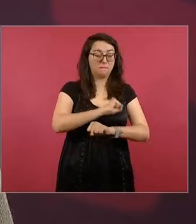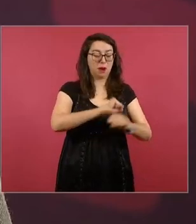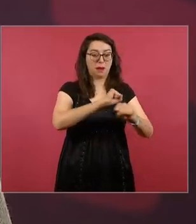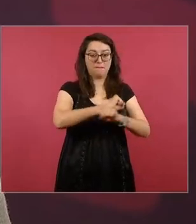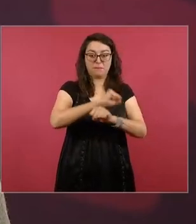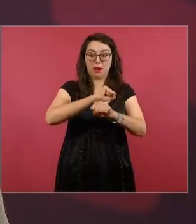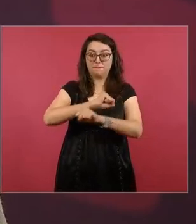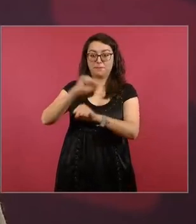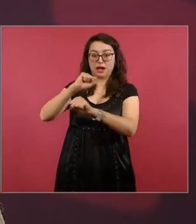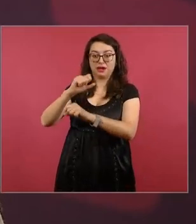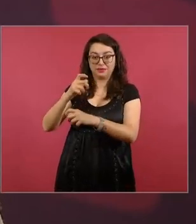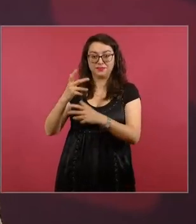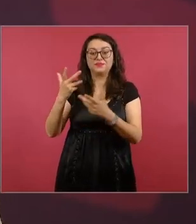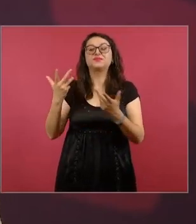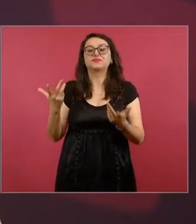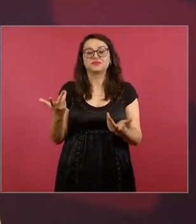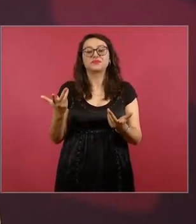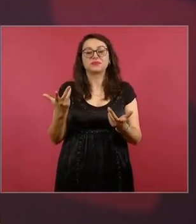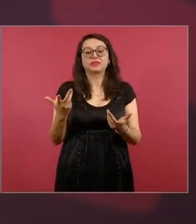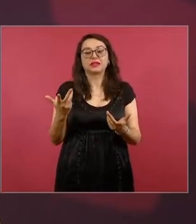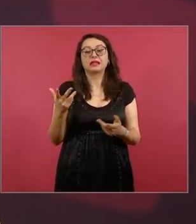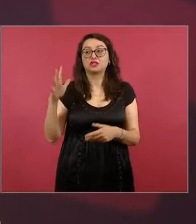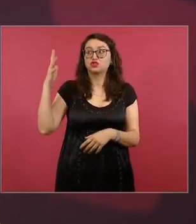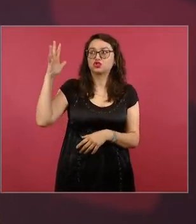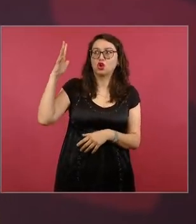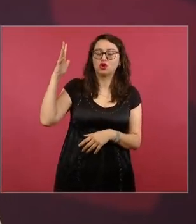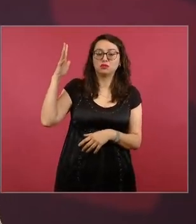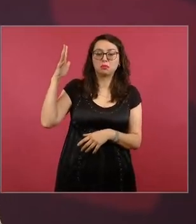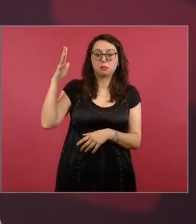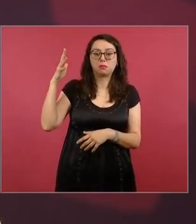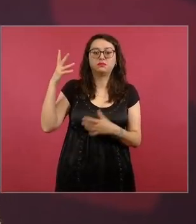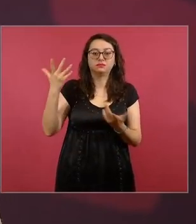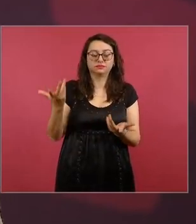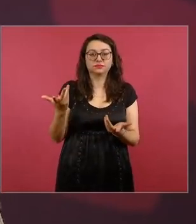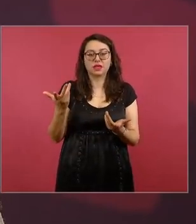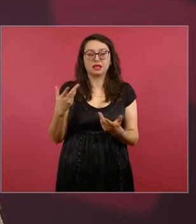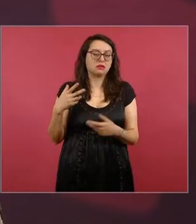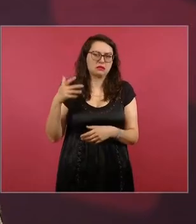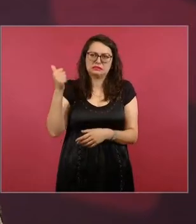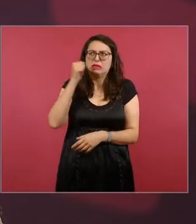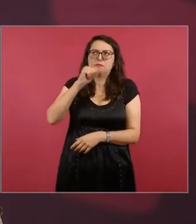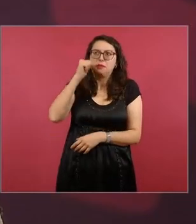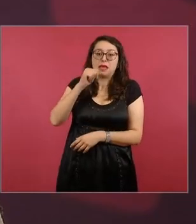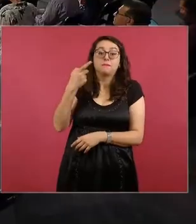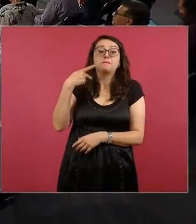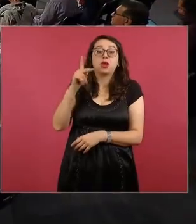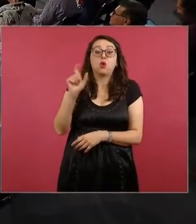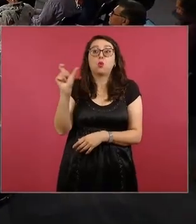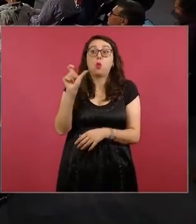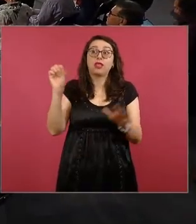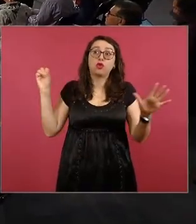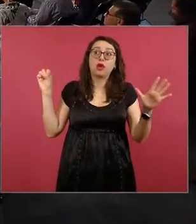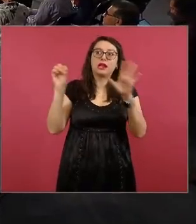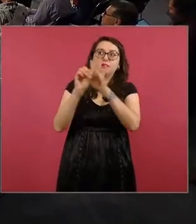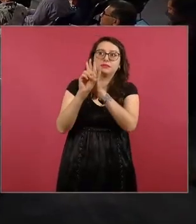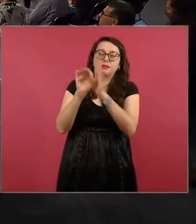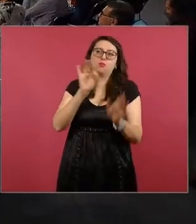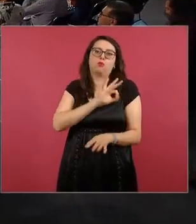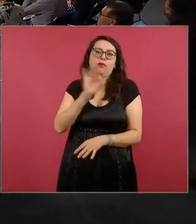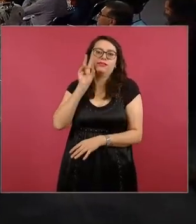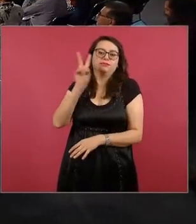de partículas cargadas que llegaban al Sol y provenían de la zona que solo puedes ver con los eclipses.